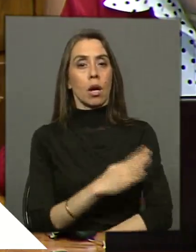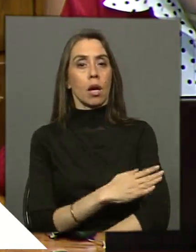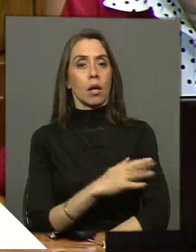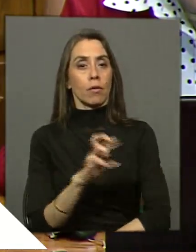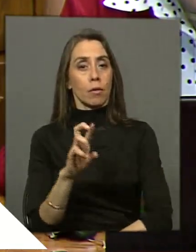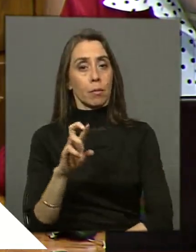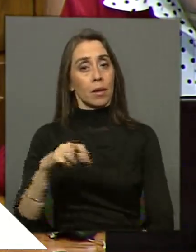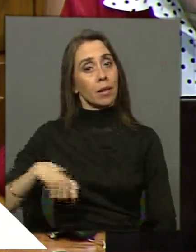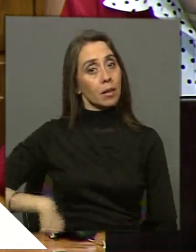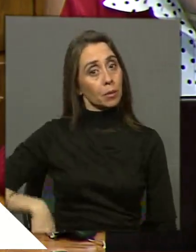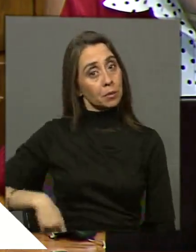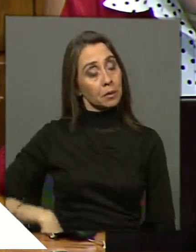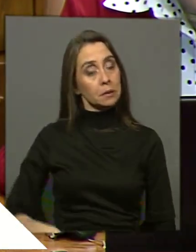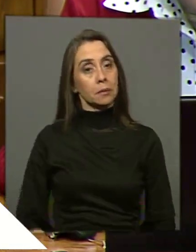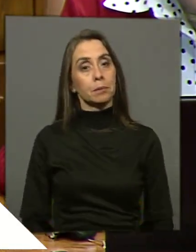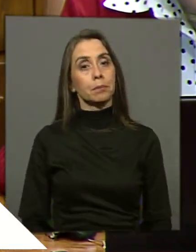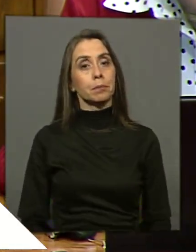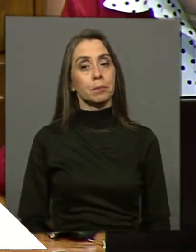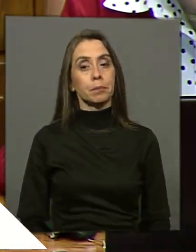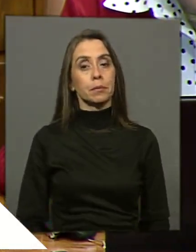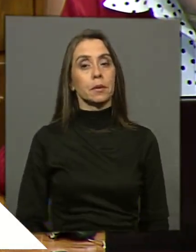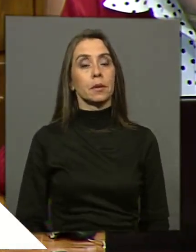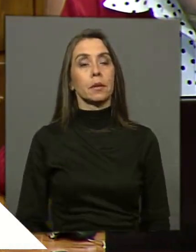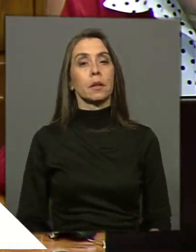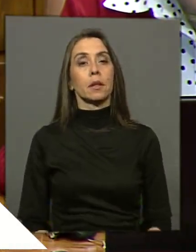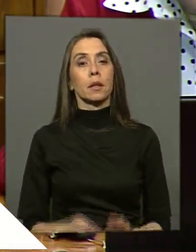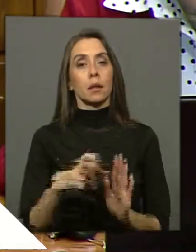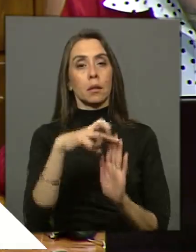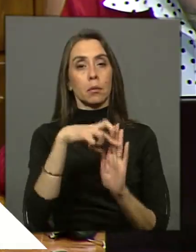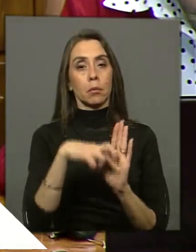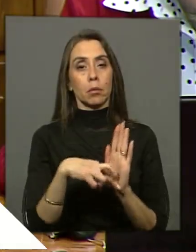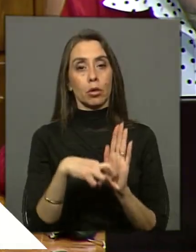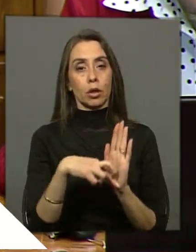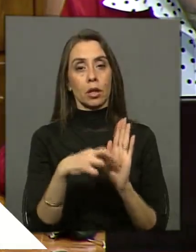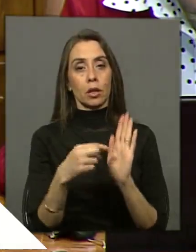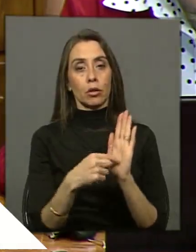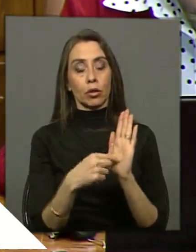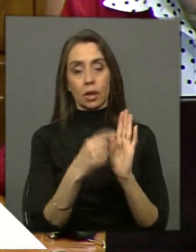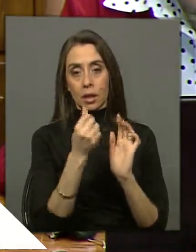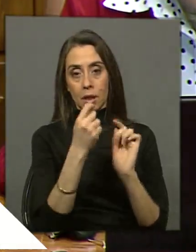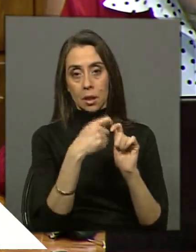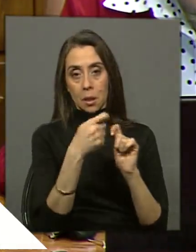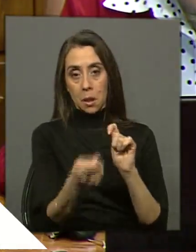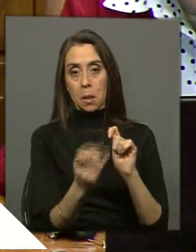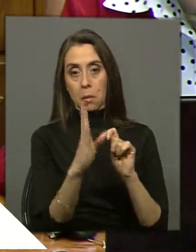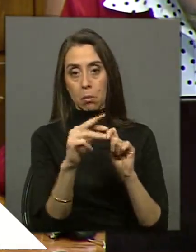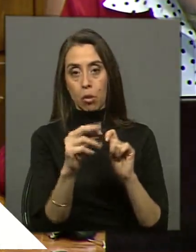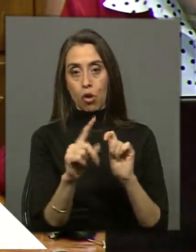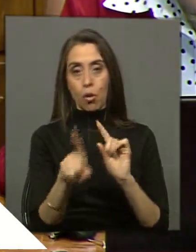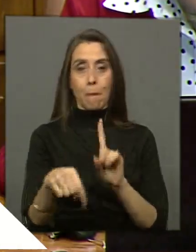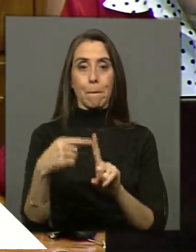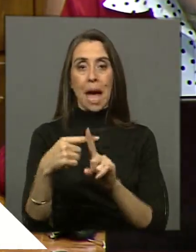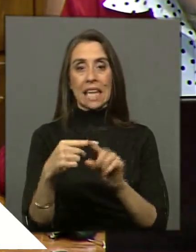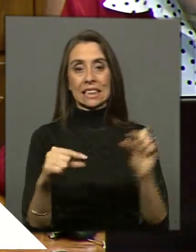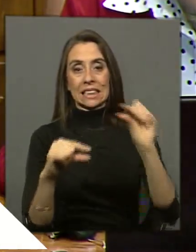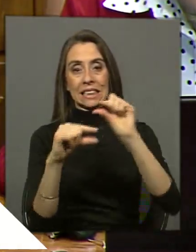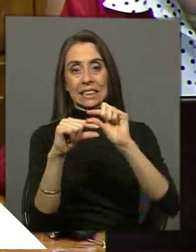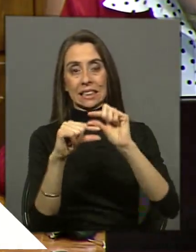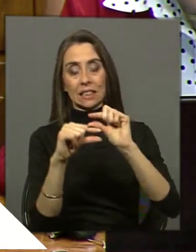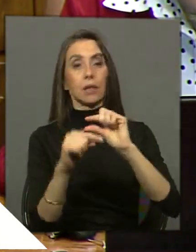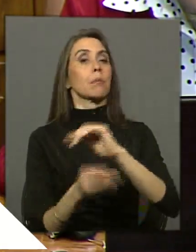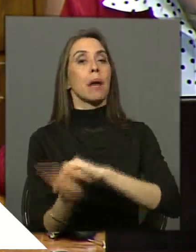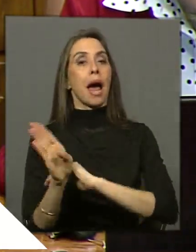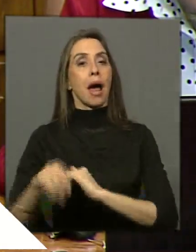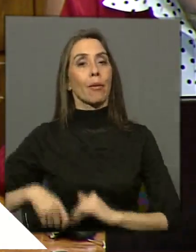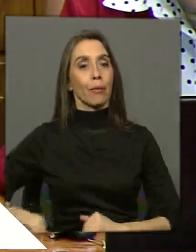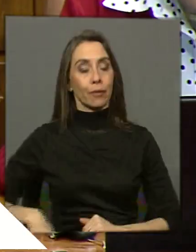eso creo que al dar término al proyecto sobre esta bonificación adicional al retiro que se logra en base